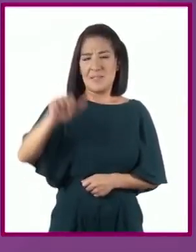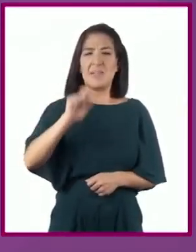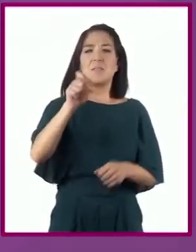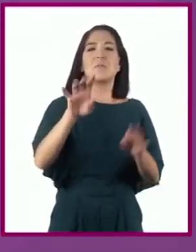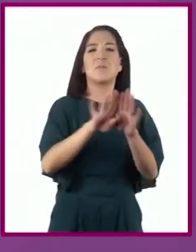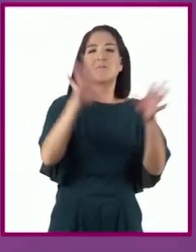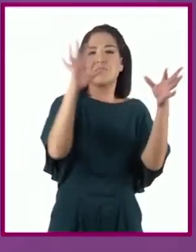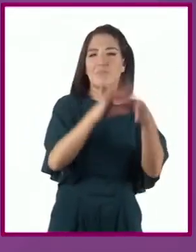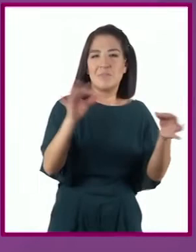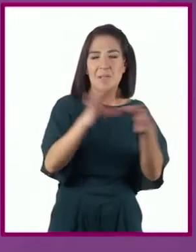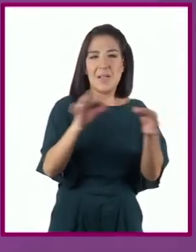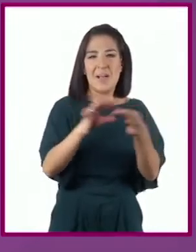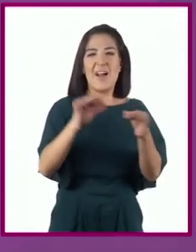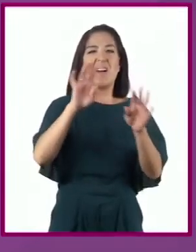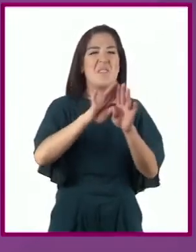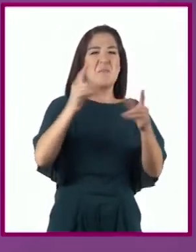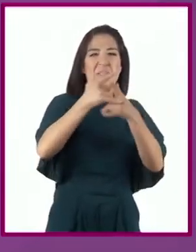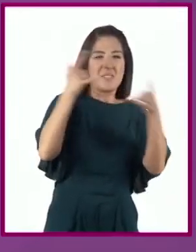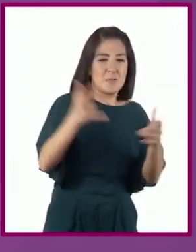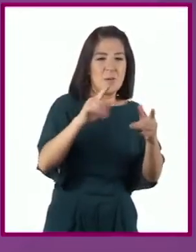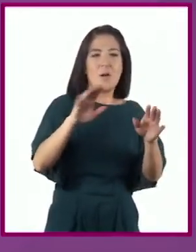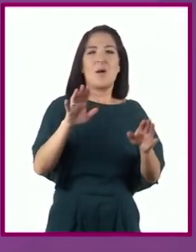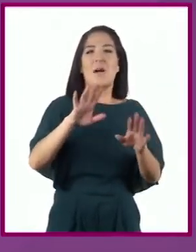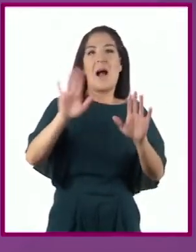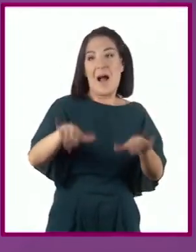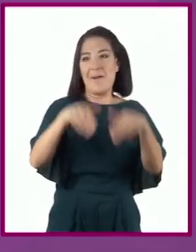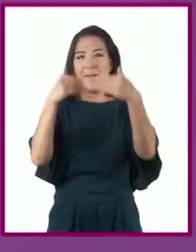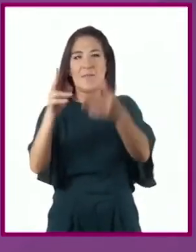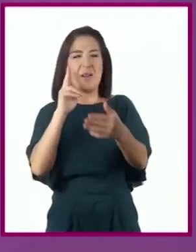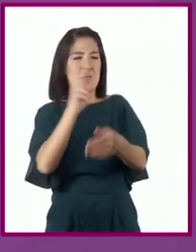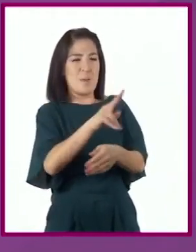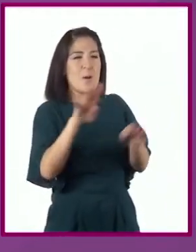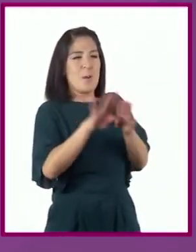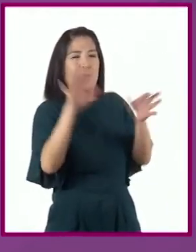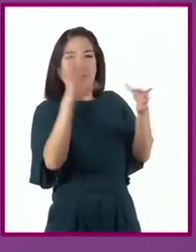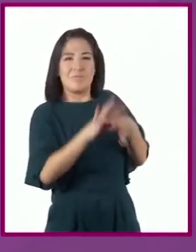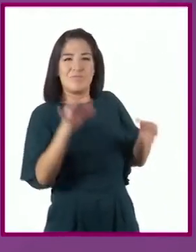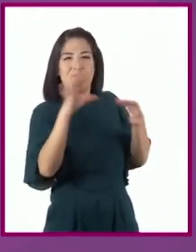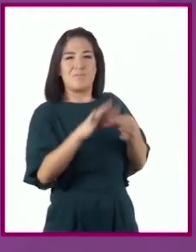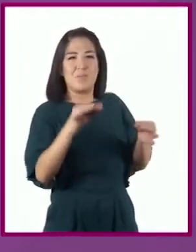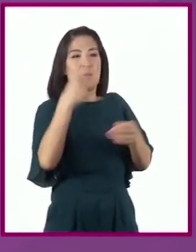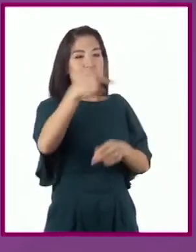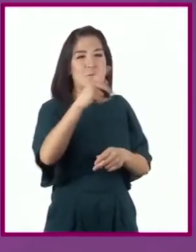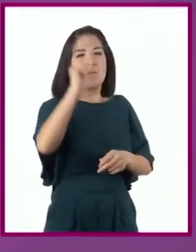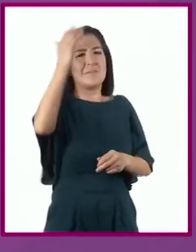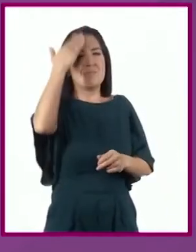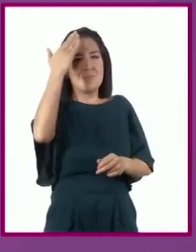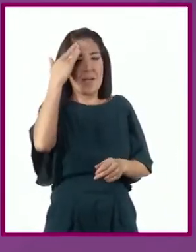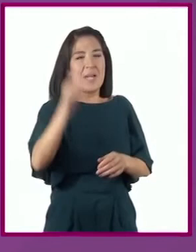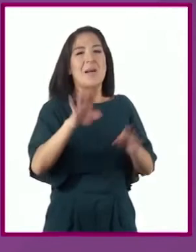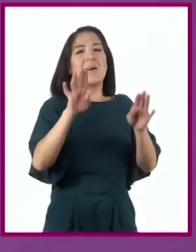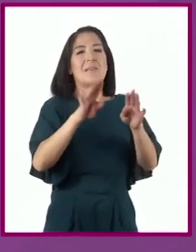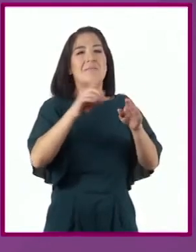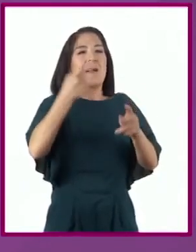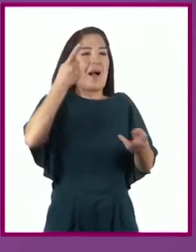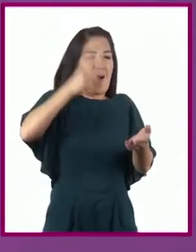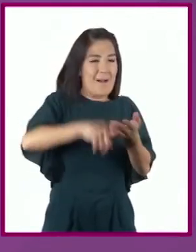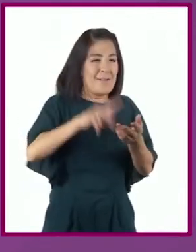hechos desde afuera o elegir a un personaje que con mayor o menor protagonismo vaya contando la historia desde